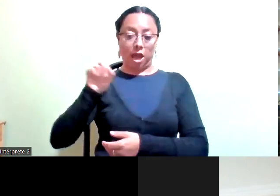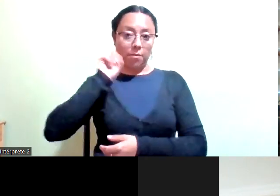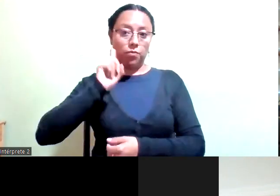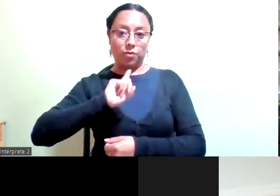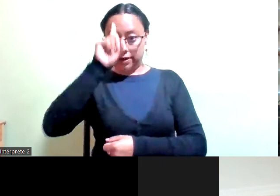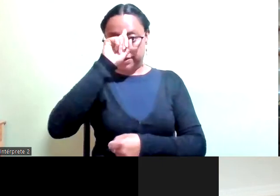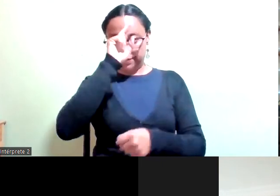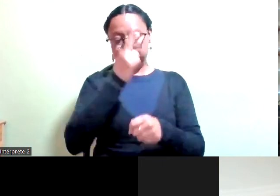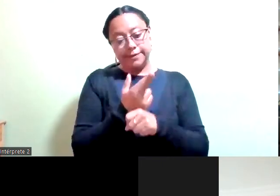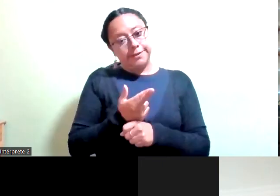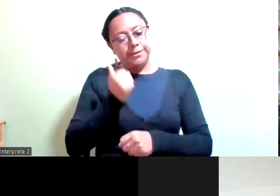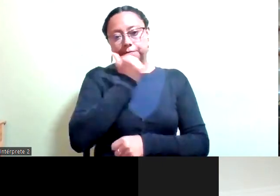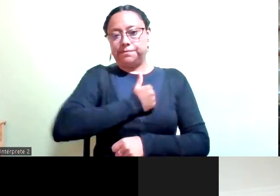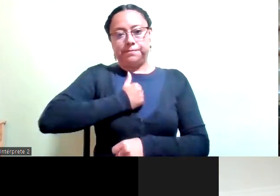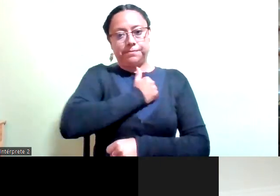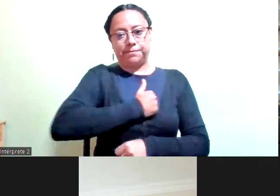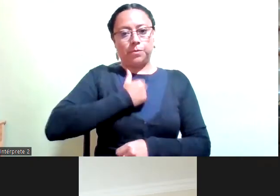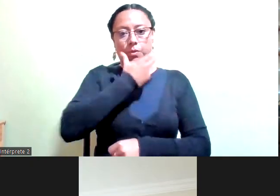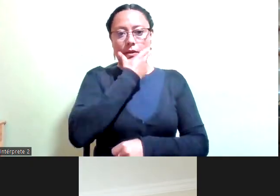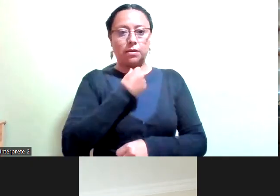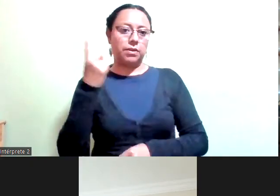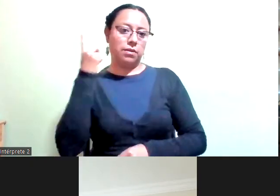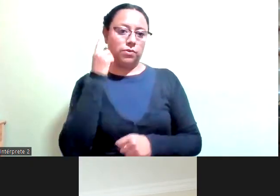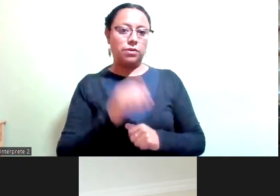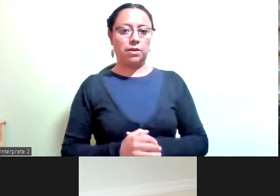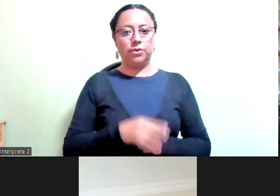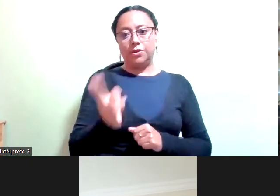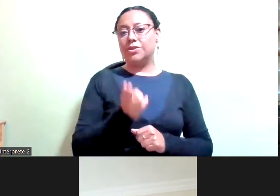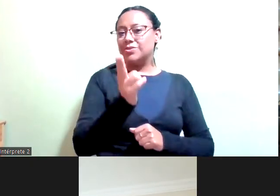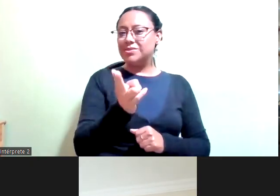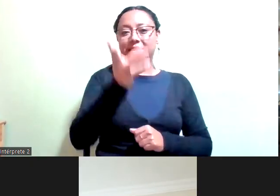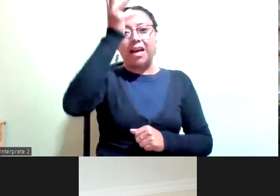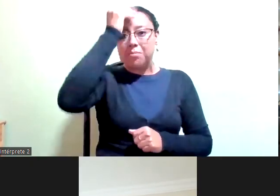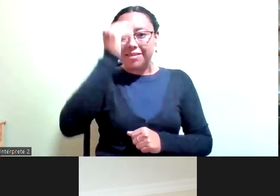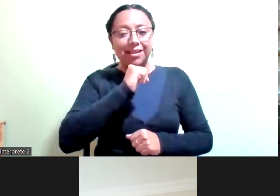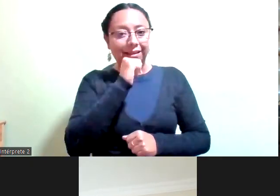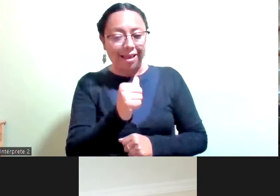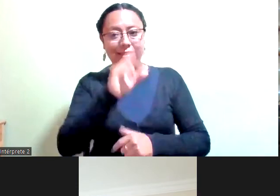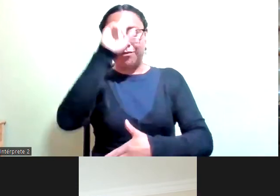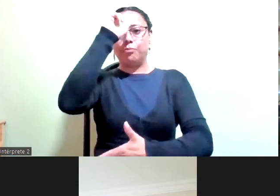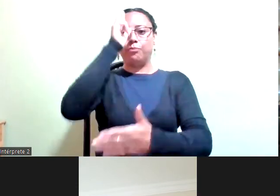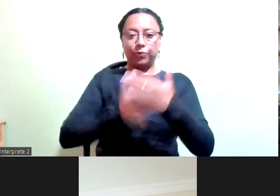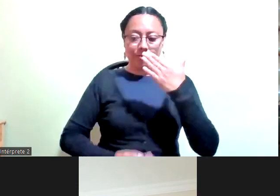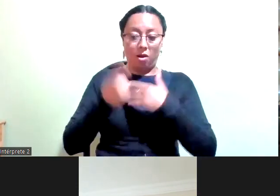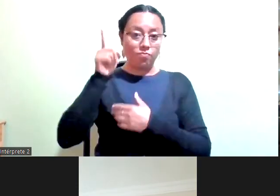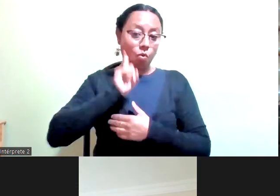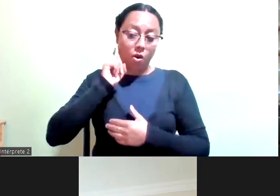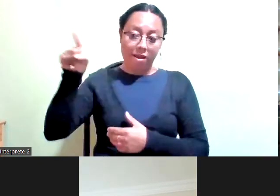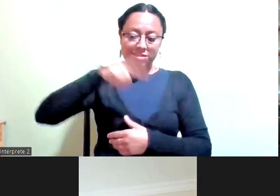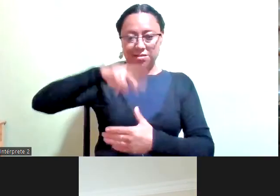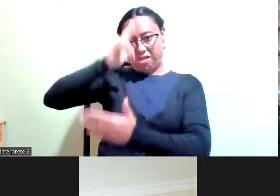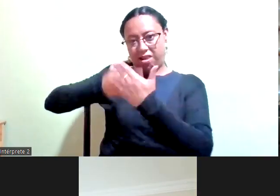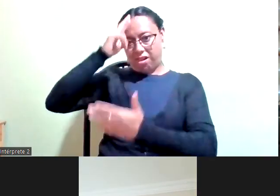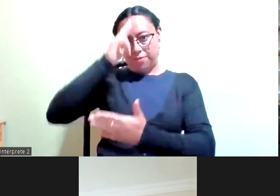qué lástima, diputado, que usted siga sin aprender, sin respetar a las mujeres, y que hoy las